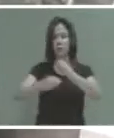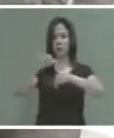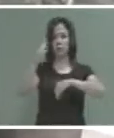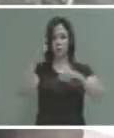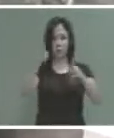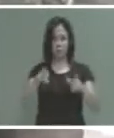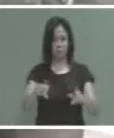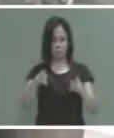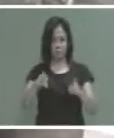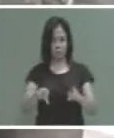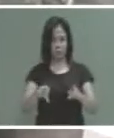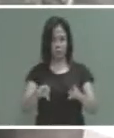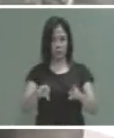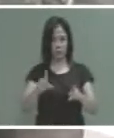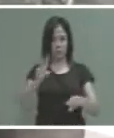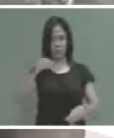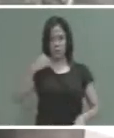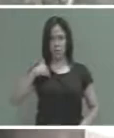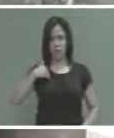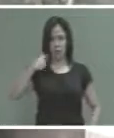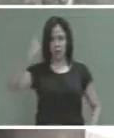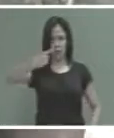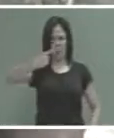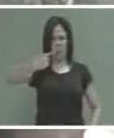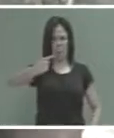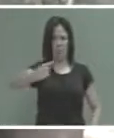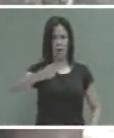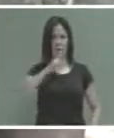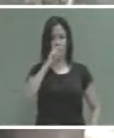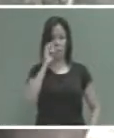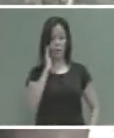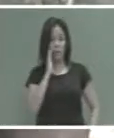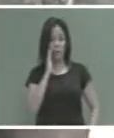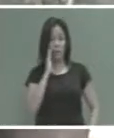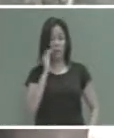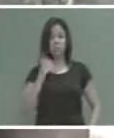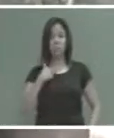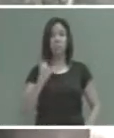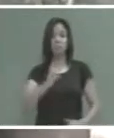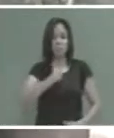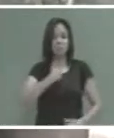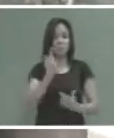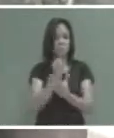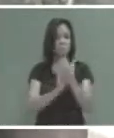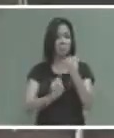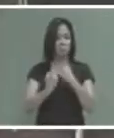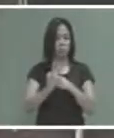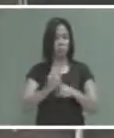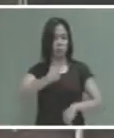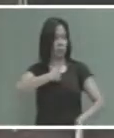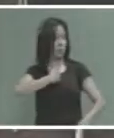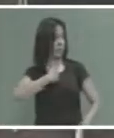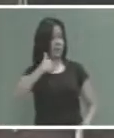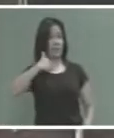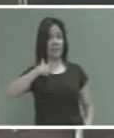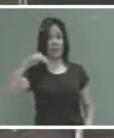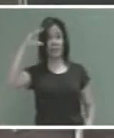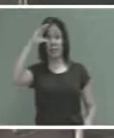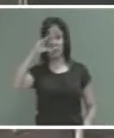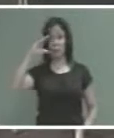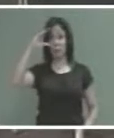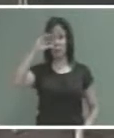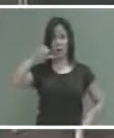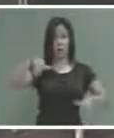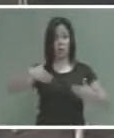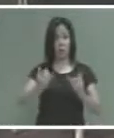personas sin tener la tutoría de tus padres, y tenías que entonces tú por sí mismo ver cómo te hacías